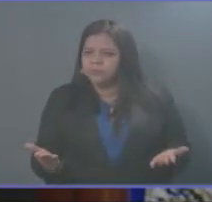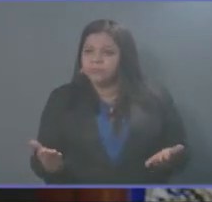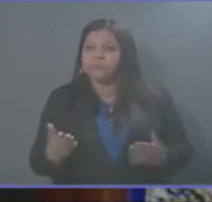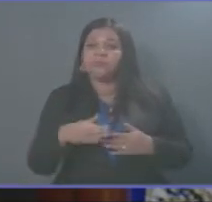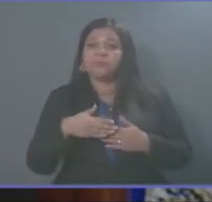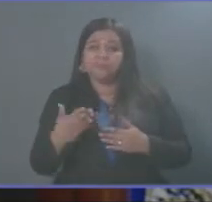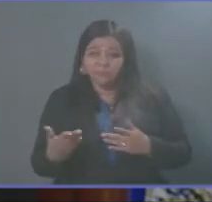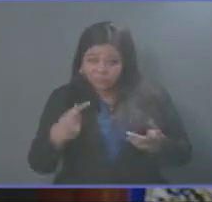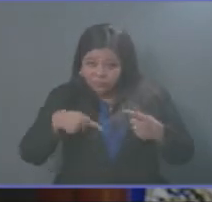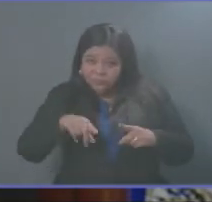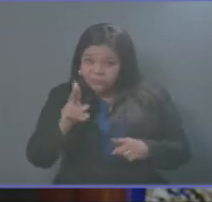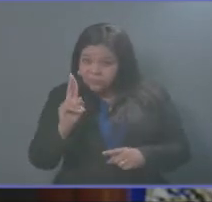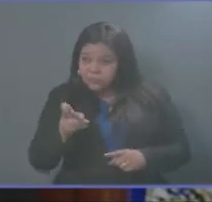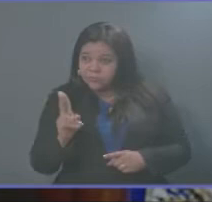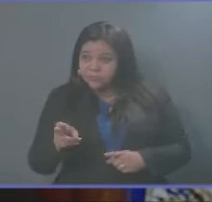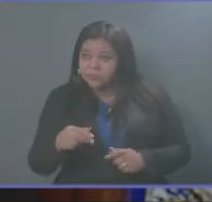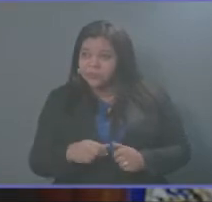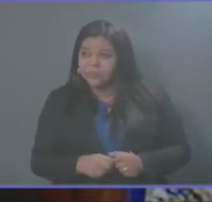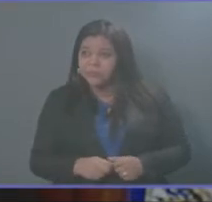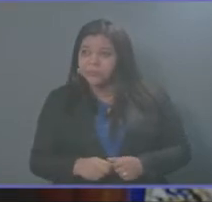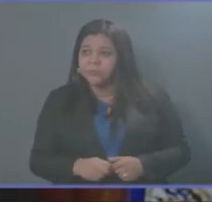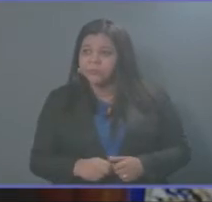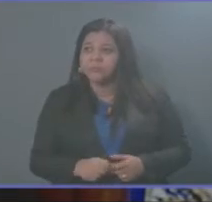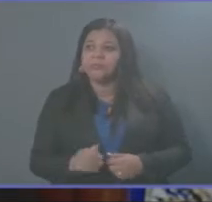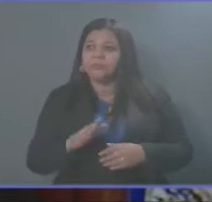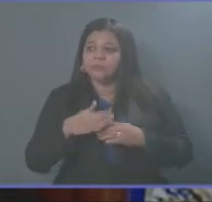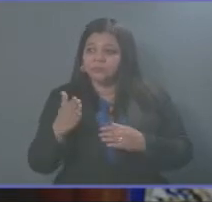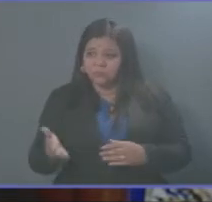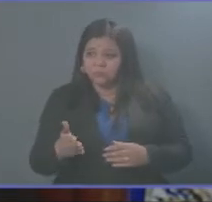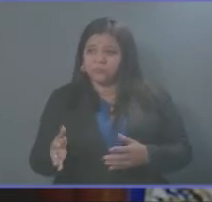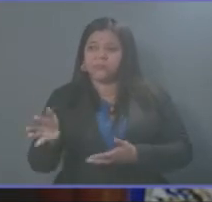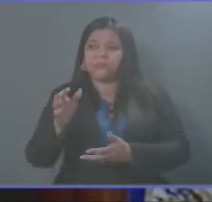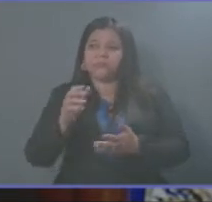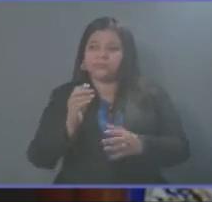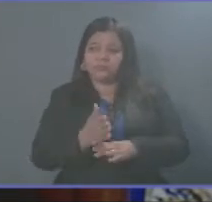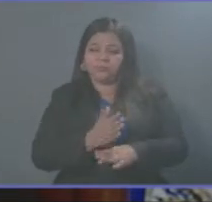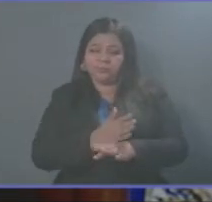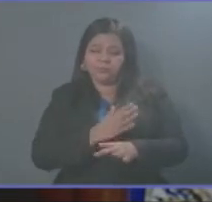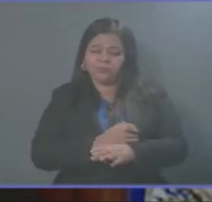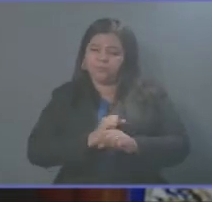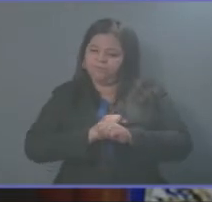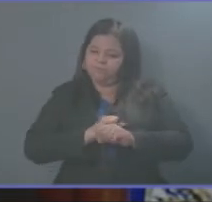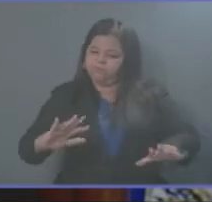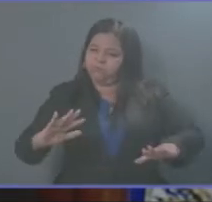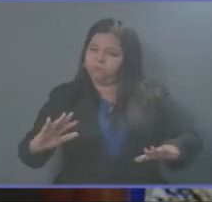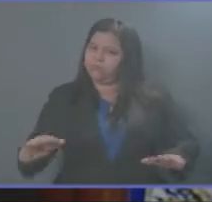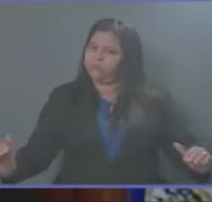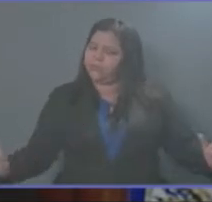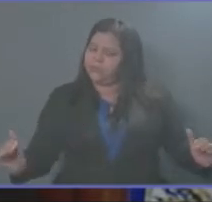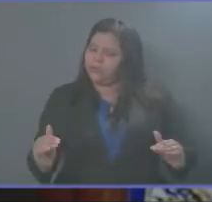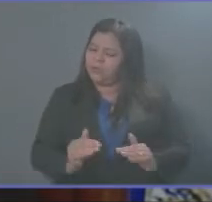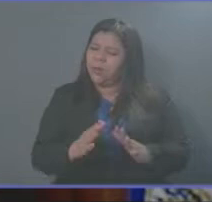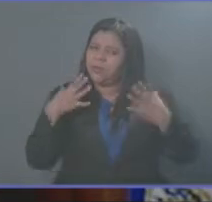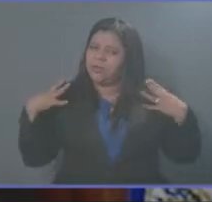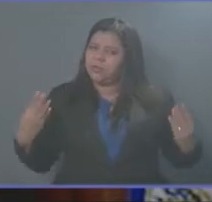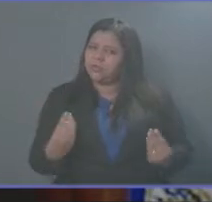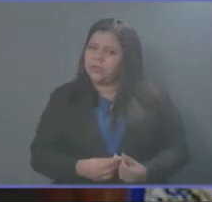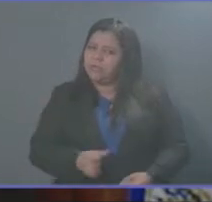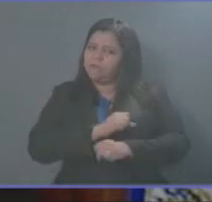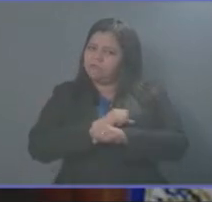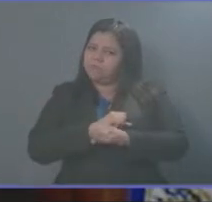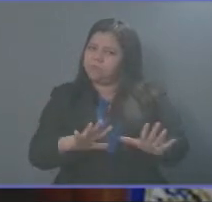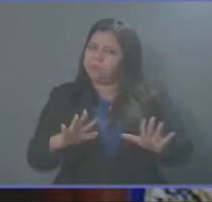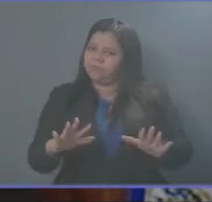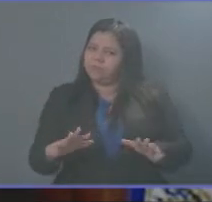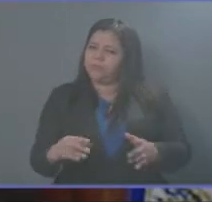repente, si sigue este manejo, va a ser una burbuja que va a estallar. Va a ser un estallido social.